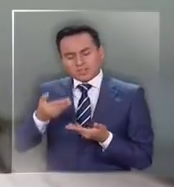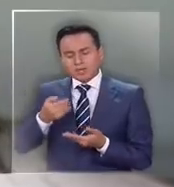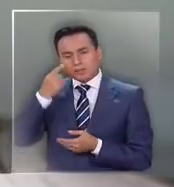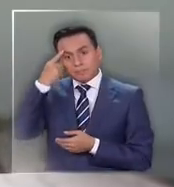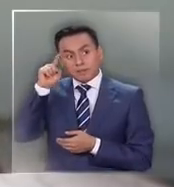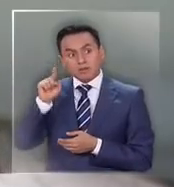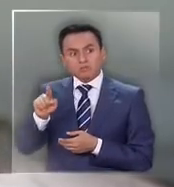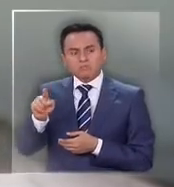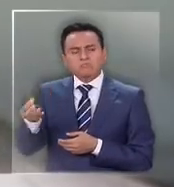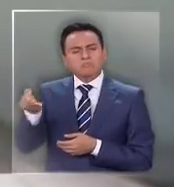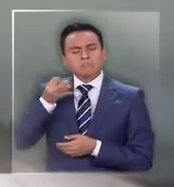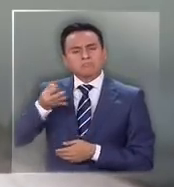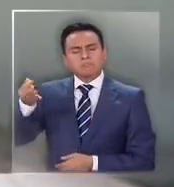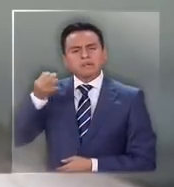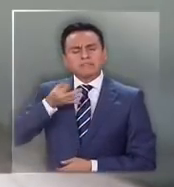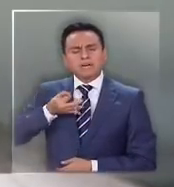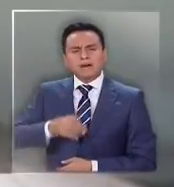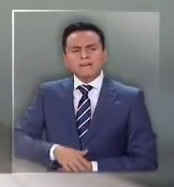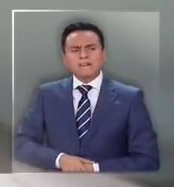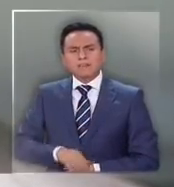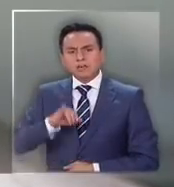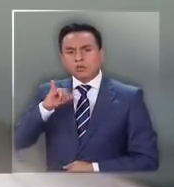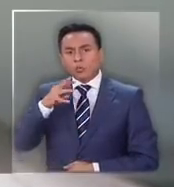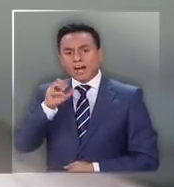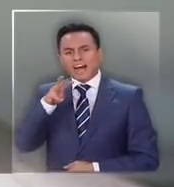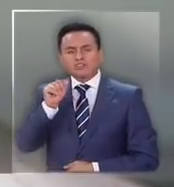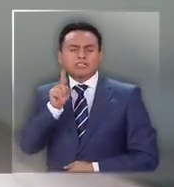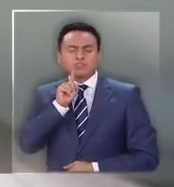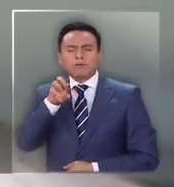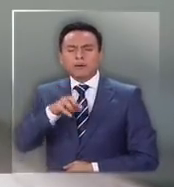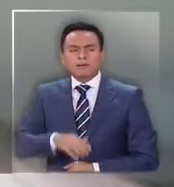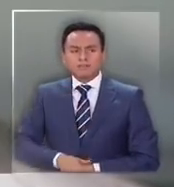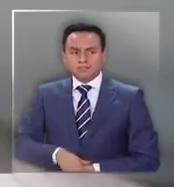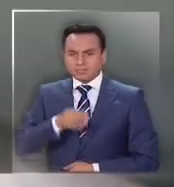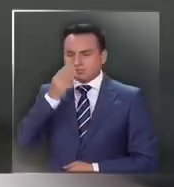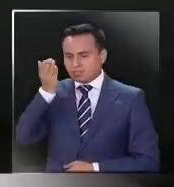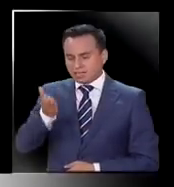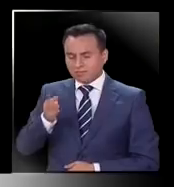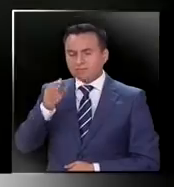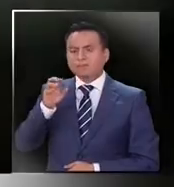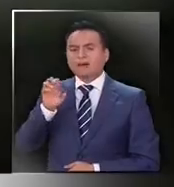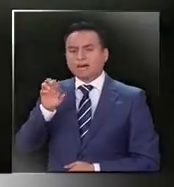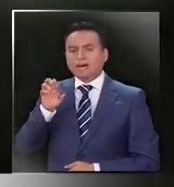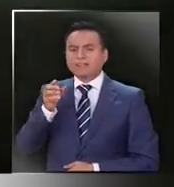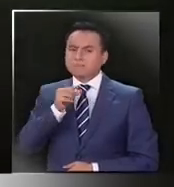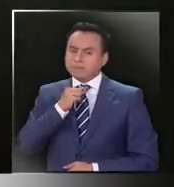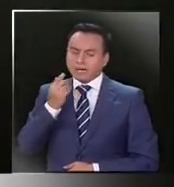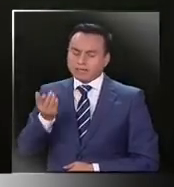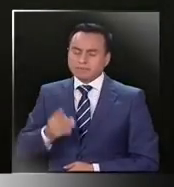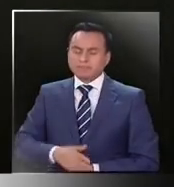pero me decía, Juan Carlos, ¿quién es tu papá? Y yo decía, usted, padre.